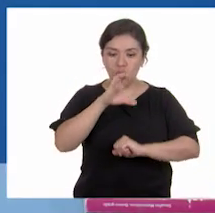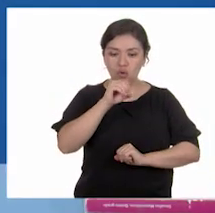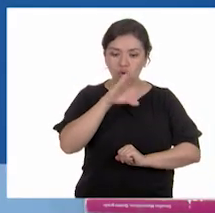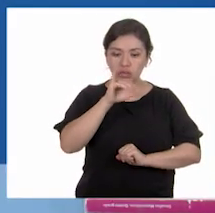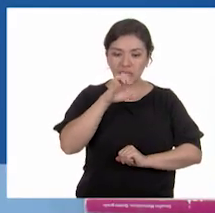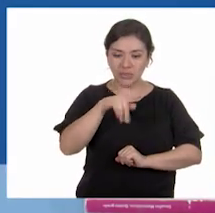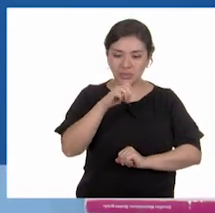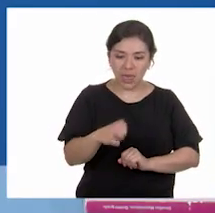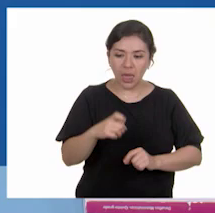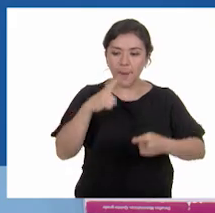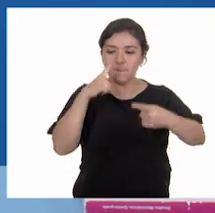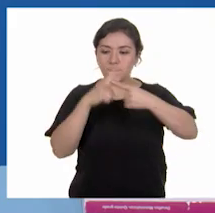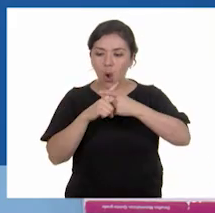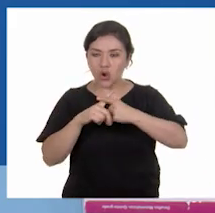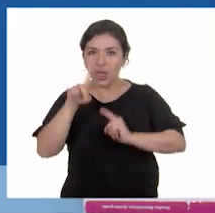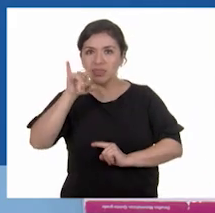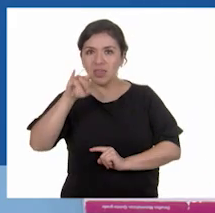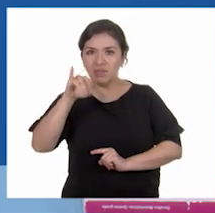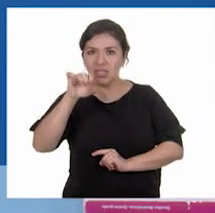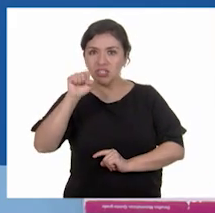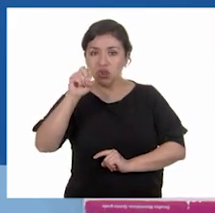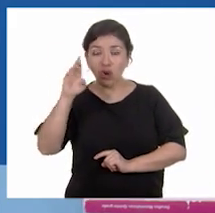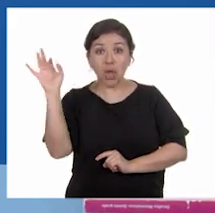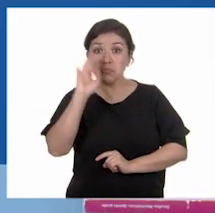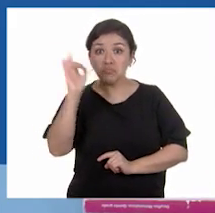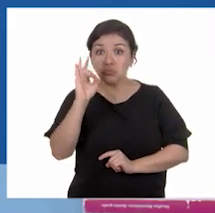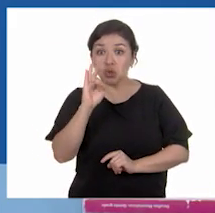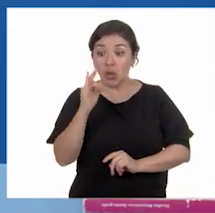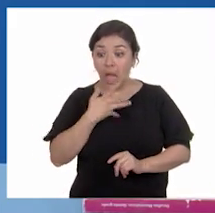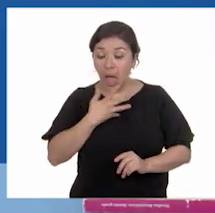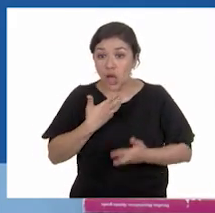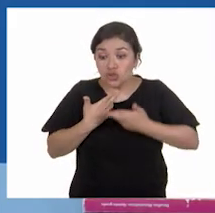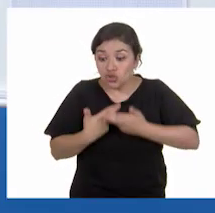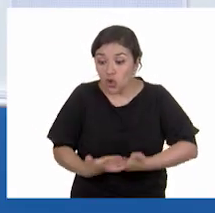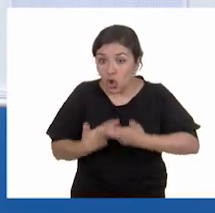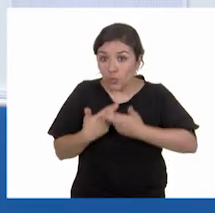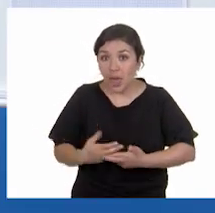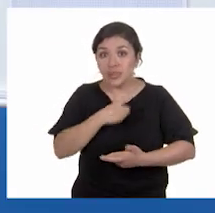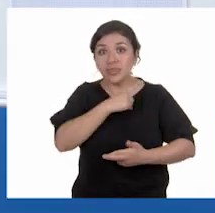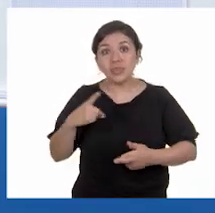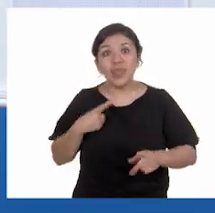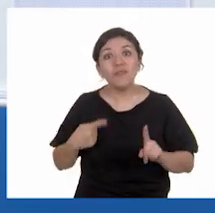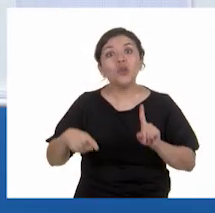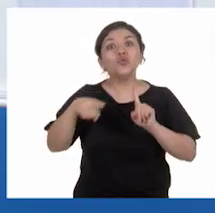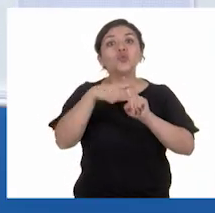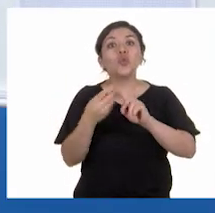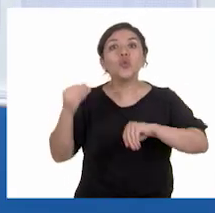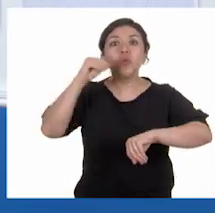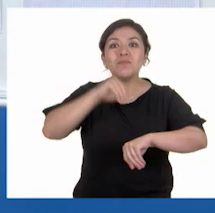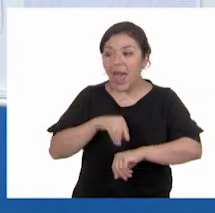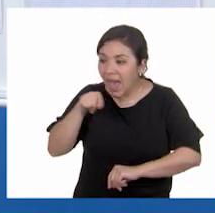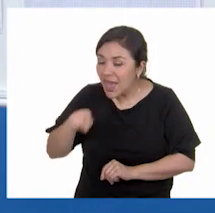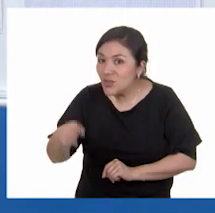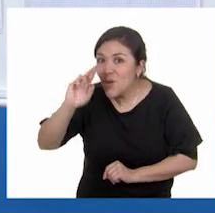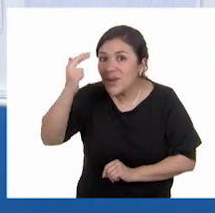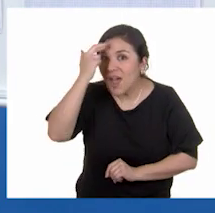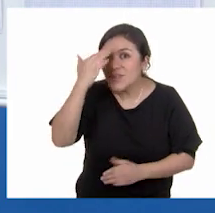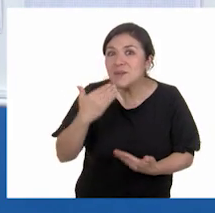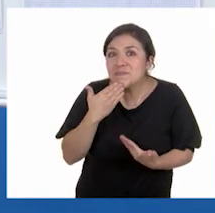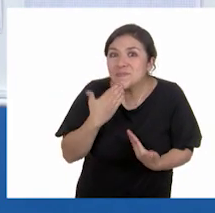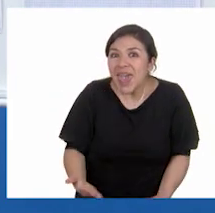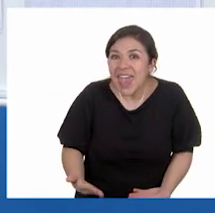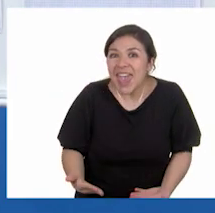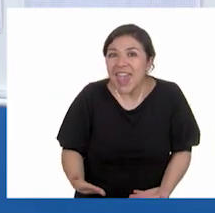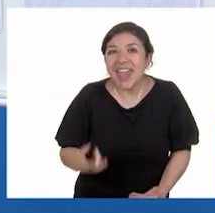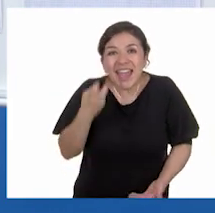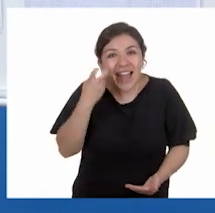divisor. Y si hay residuo, se lo sumamos. ¡Lo recuerdas muy bien,